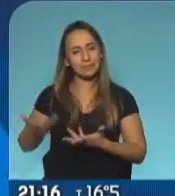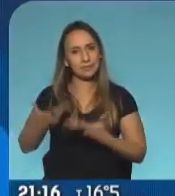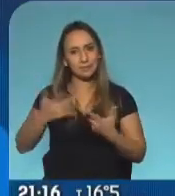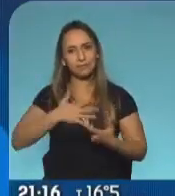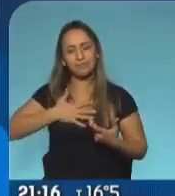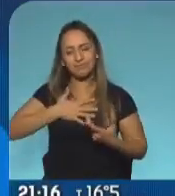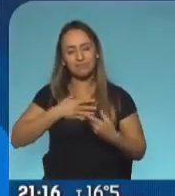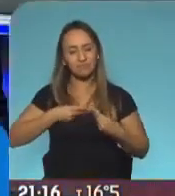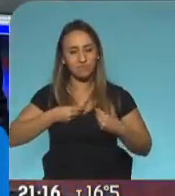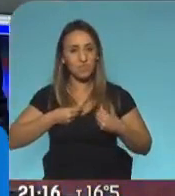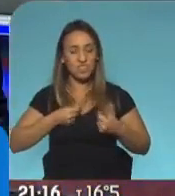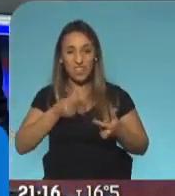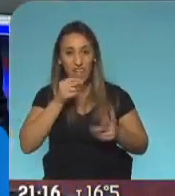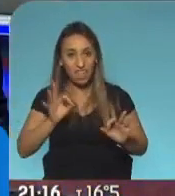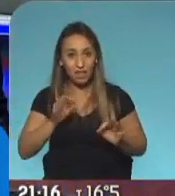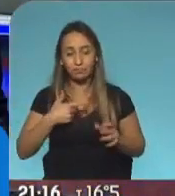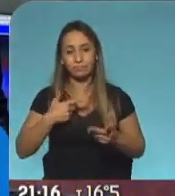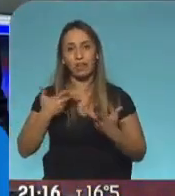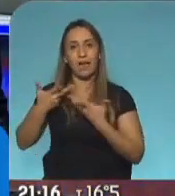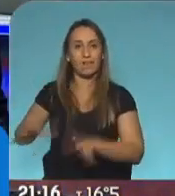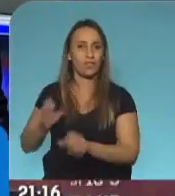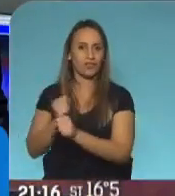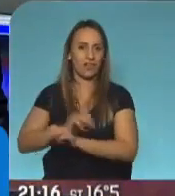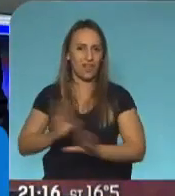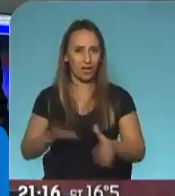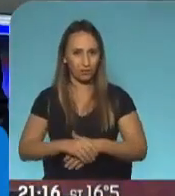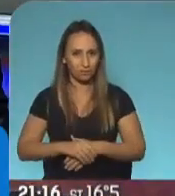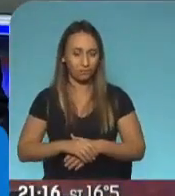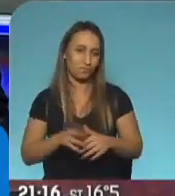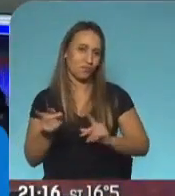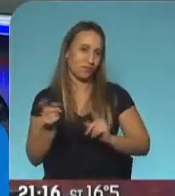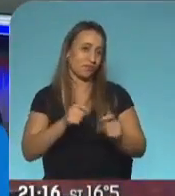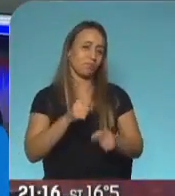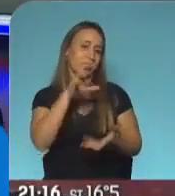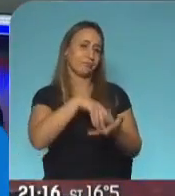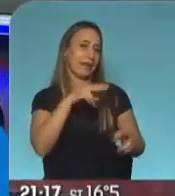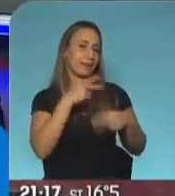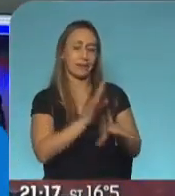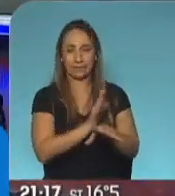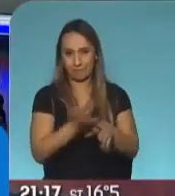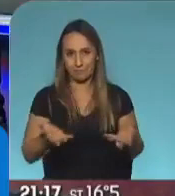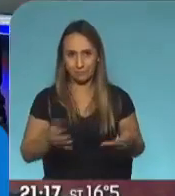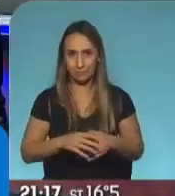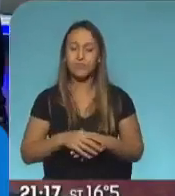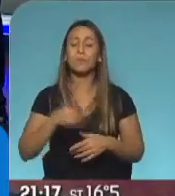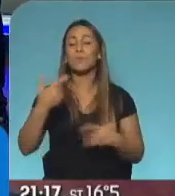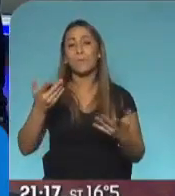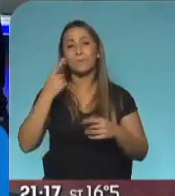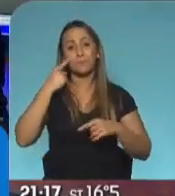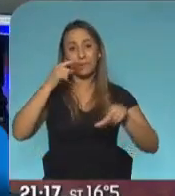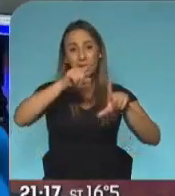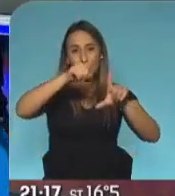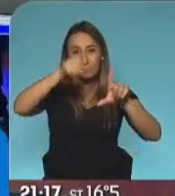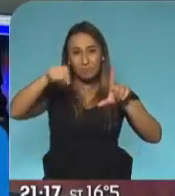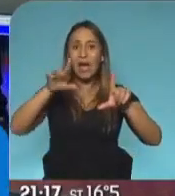dedico a poner un resto al género bueno infecciones en el personal de salud y que entonces ésta es argentina esos palito azules que veo ahí parados son los